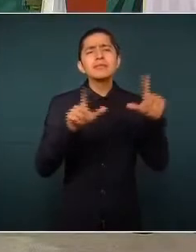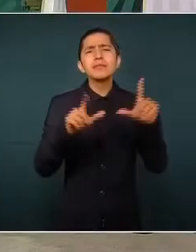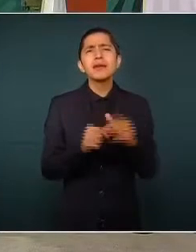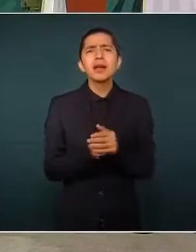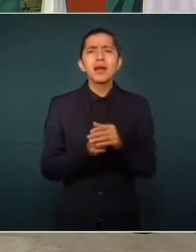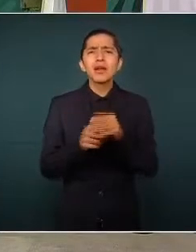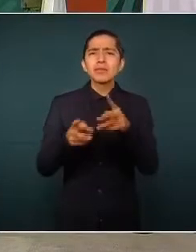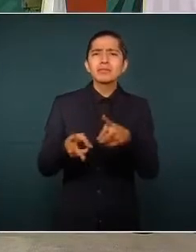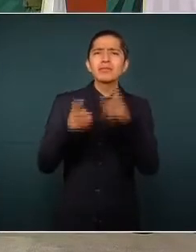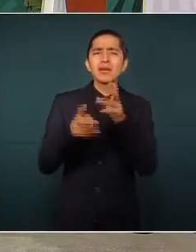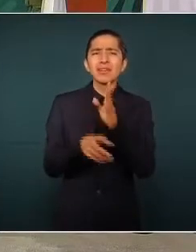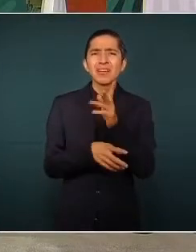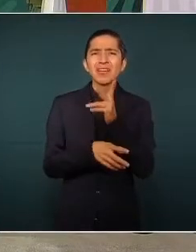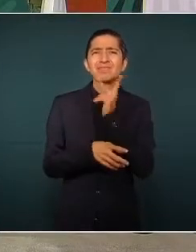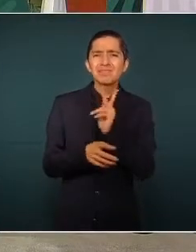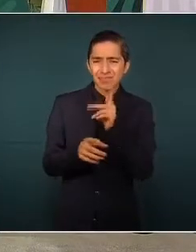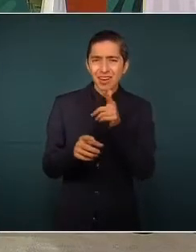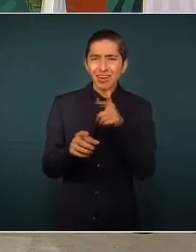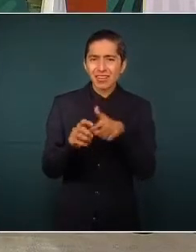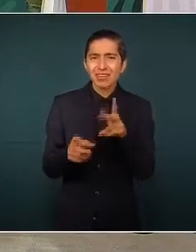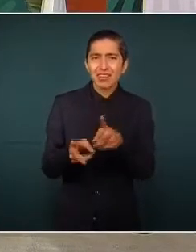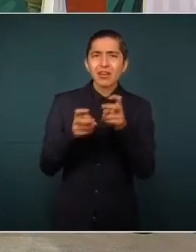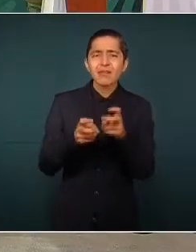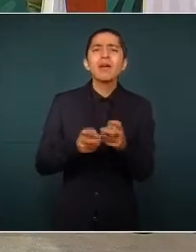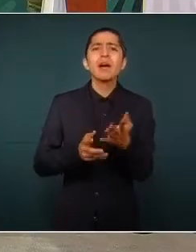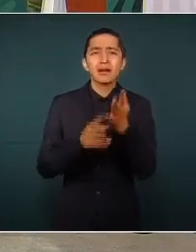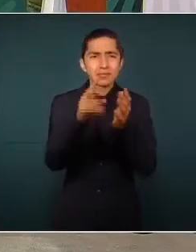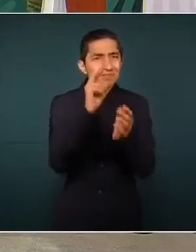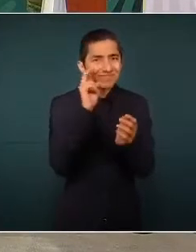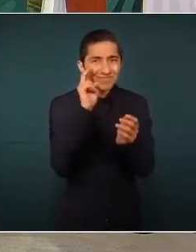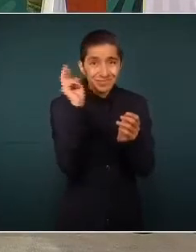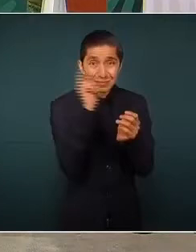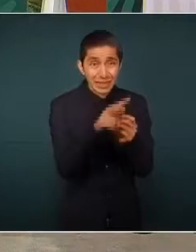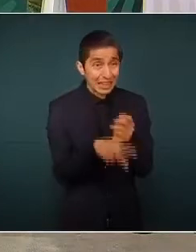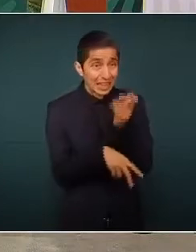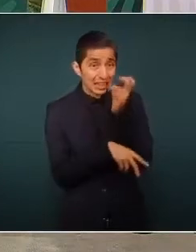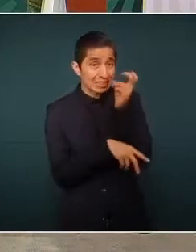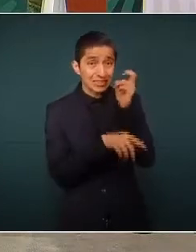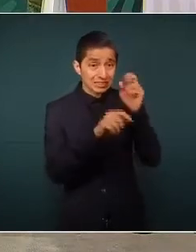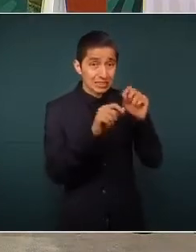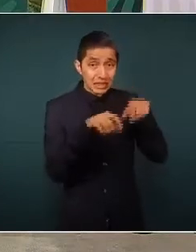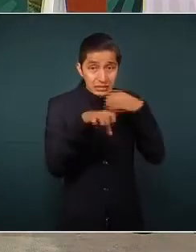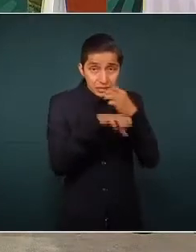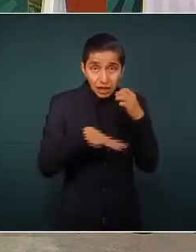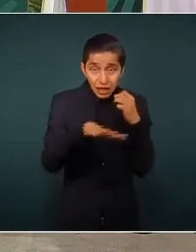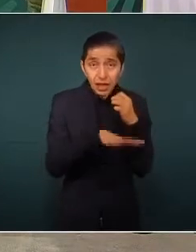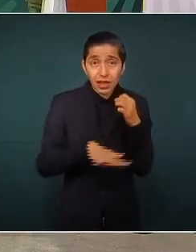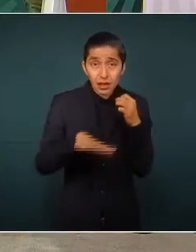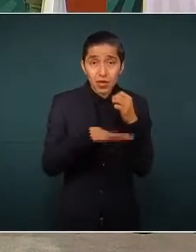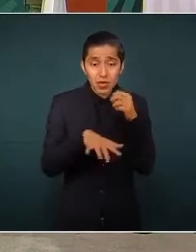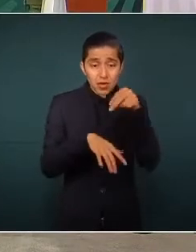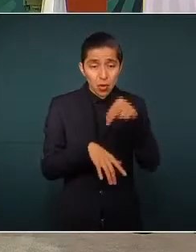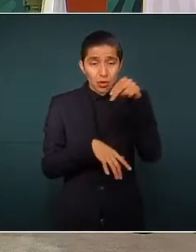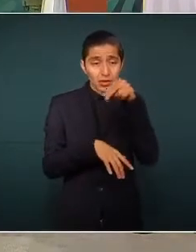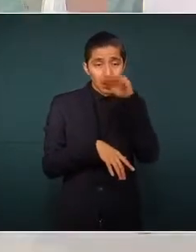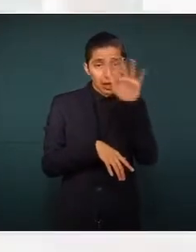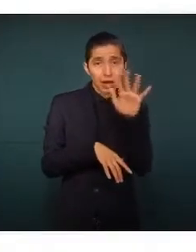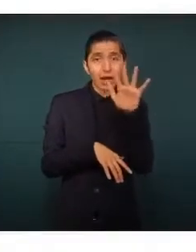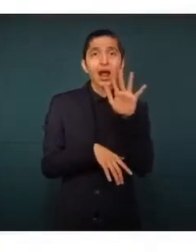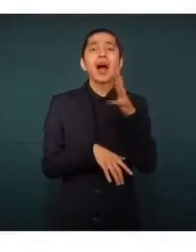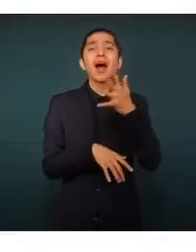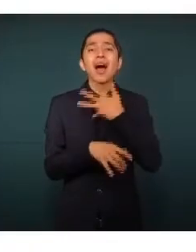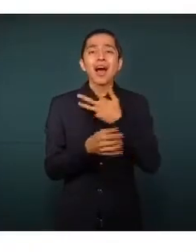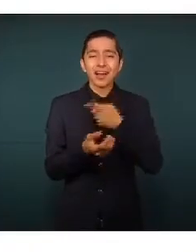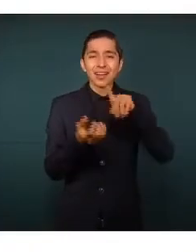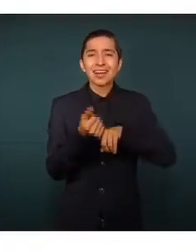de hidrocarburos. Vemos aquí en esta parte del Estado, en la parte norte, está el